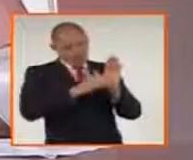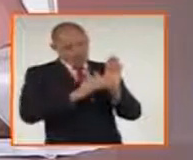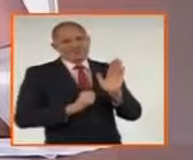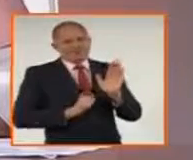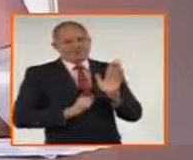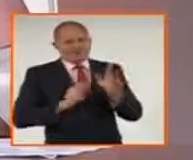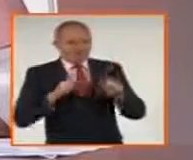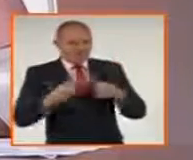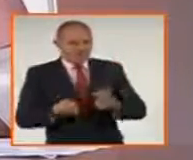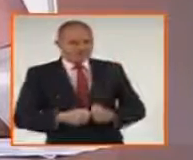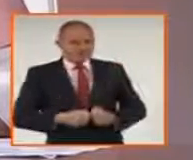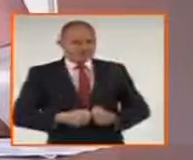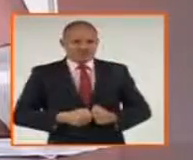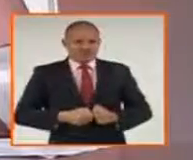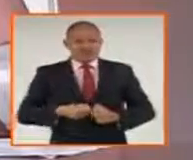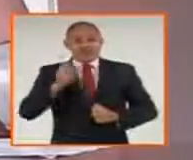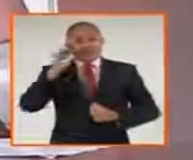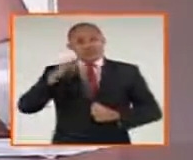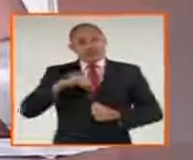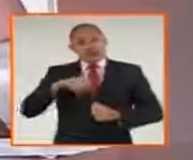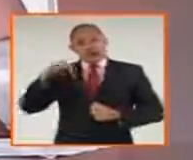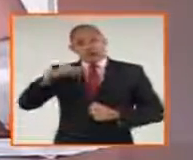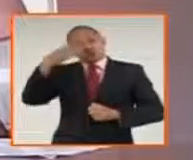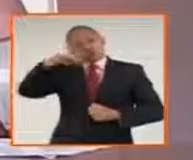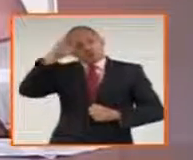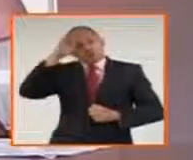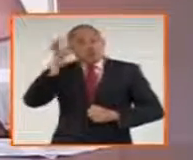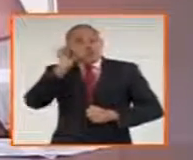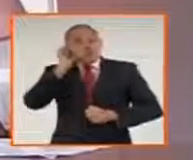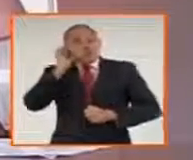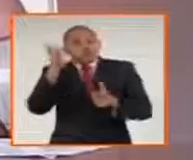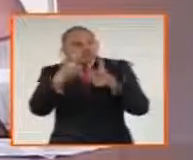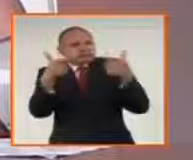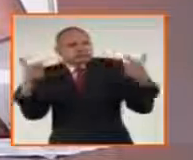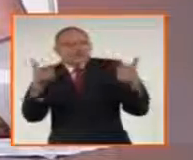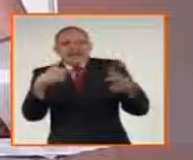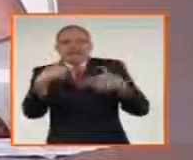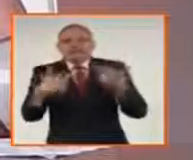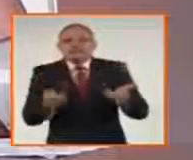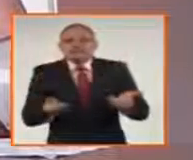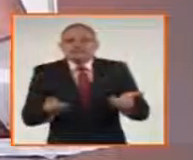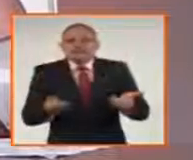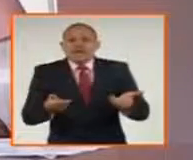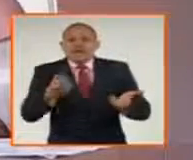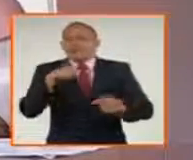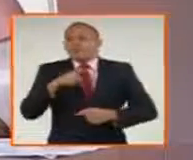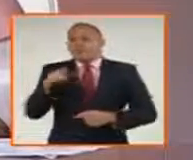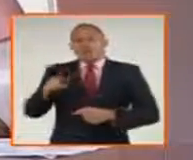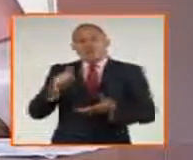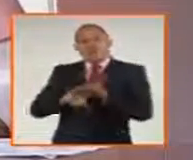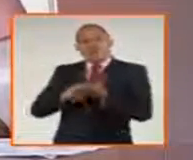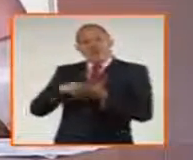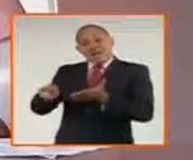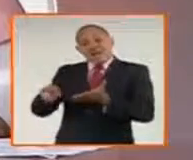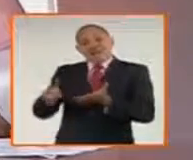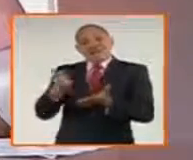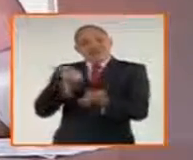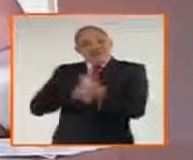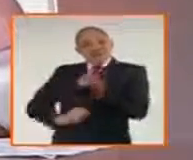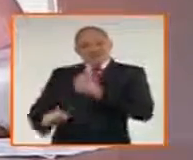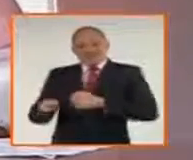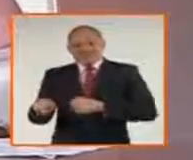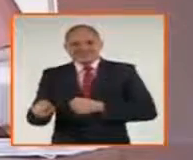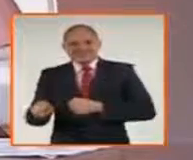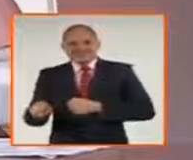asumido la maternidad o relaciones propiamente de madre con hijos que no son propios. Y lo mismo